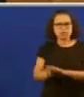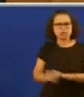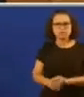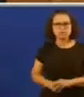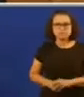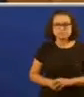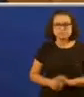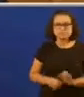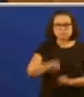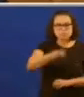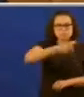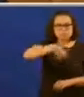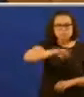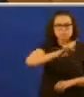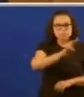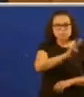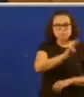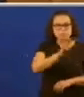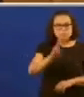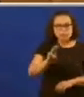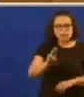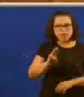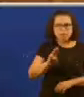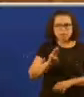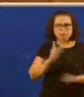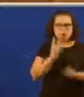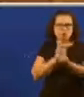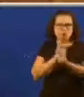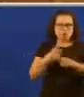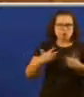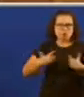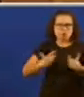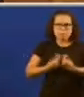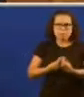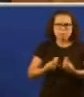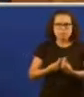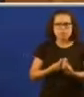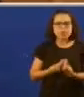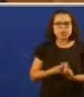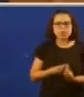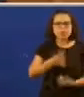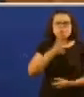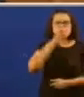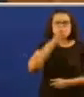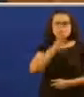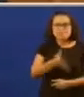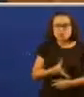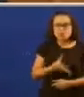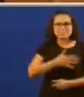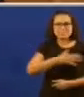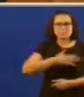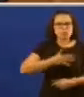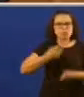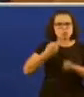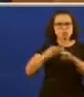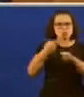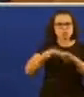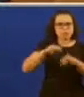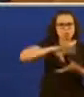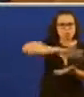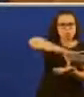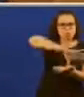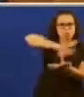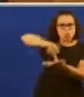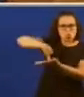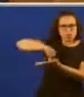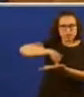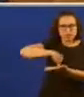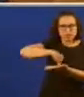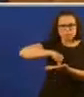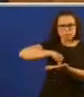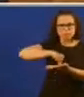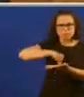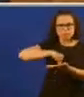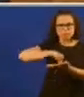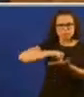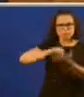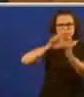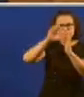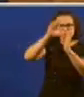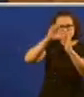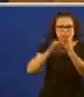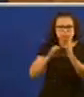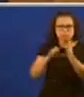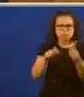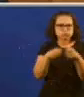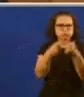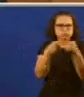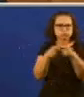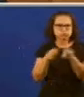vostedes que en ameazan a convivencia cunha recentralización política que descuartizou o estatuto, señor